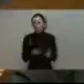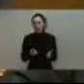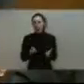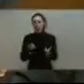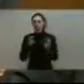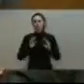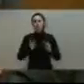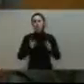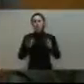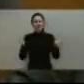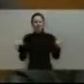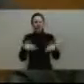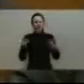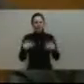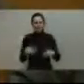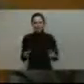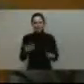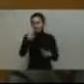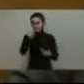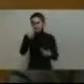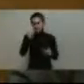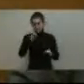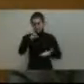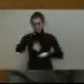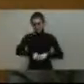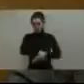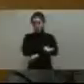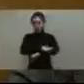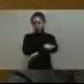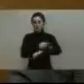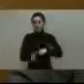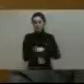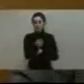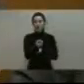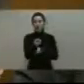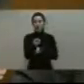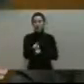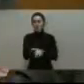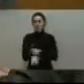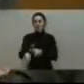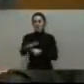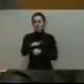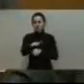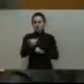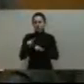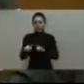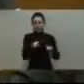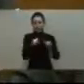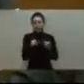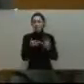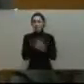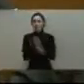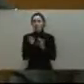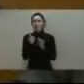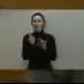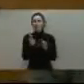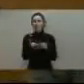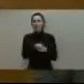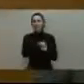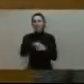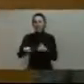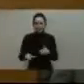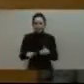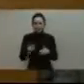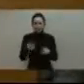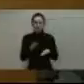ni nada. La falta de interés de este Gobierno por los puertos y los concejos donde se encuentran, que es algo más que orillas entre las que